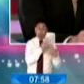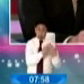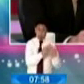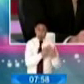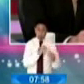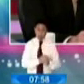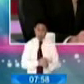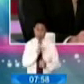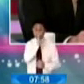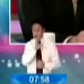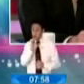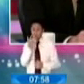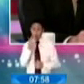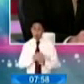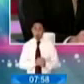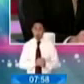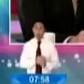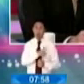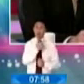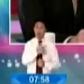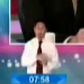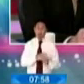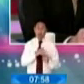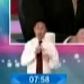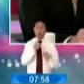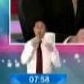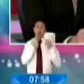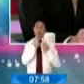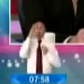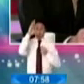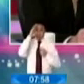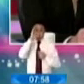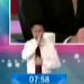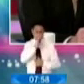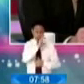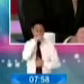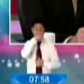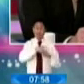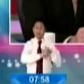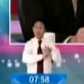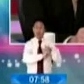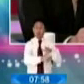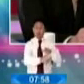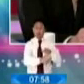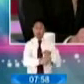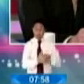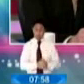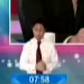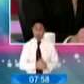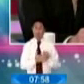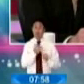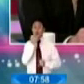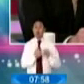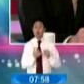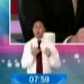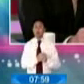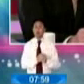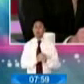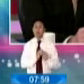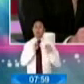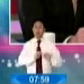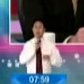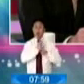no fue encontrado, se encontraba ya en el bloque de búsqueda de la policía, es decir, estaba prófugo, y finalmente trata de